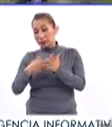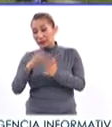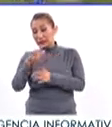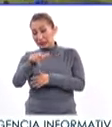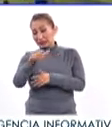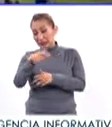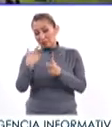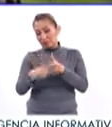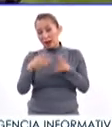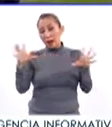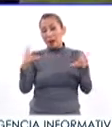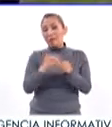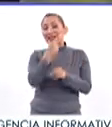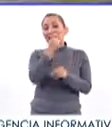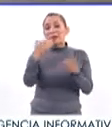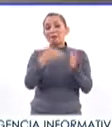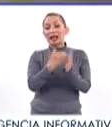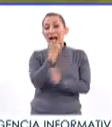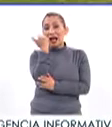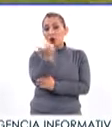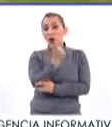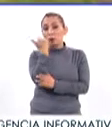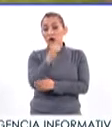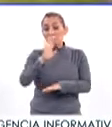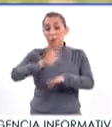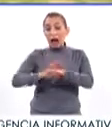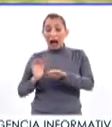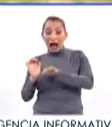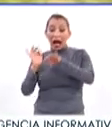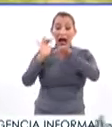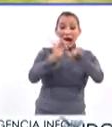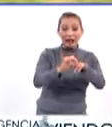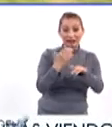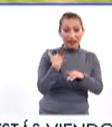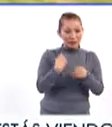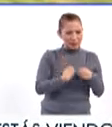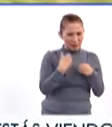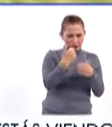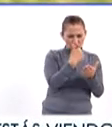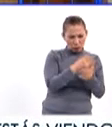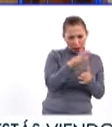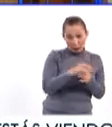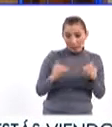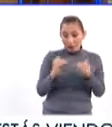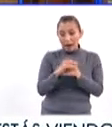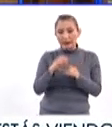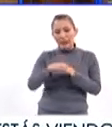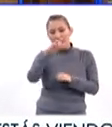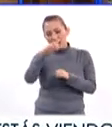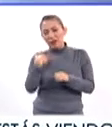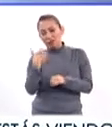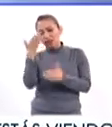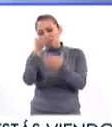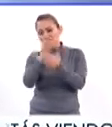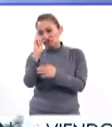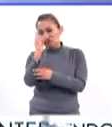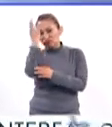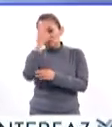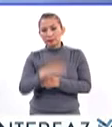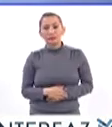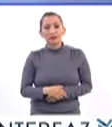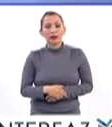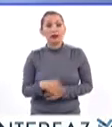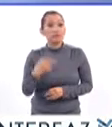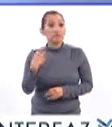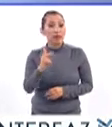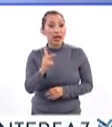se contabilizaron más de 100,000 estudiantes extra en relación a los habitantes de la capital en edad de cursar la universidad.